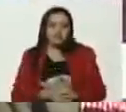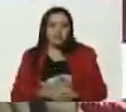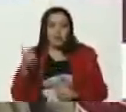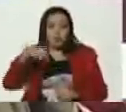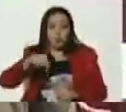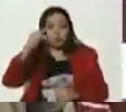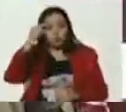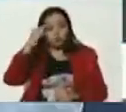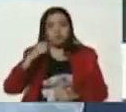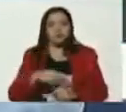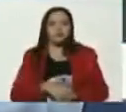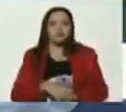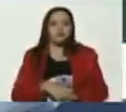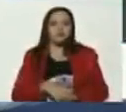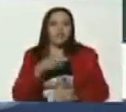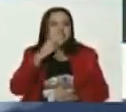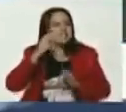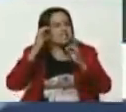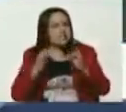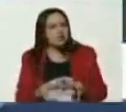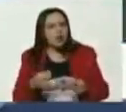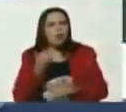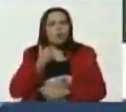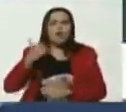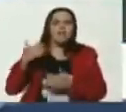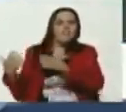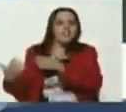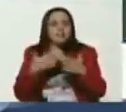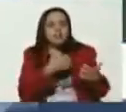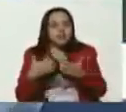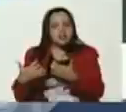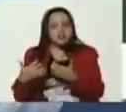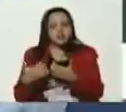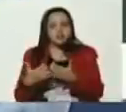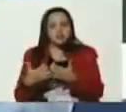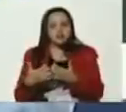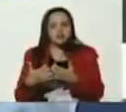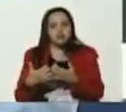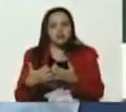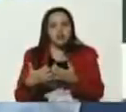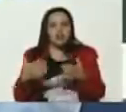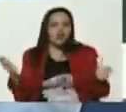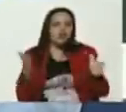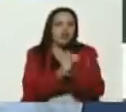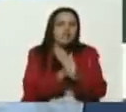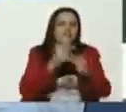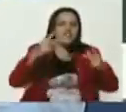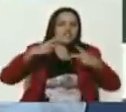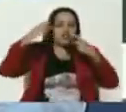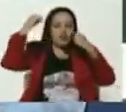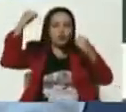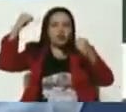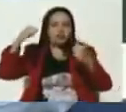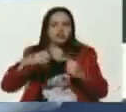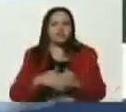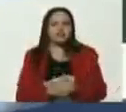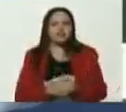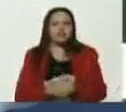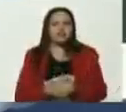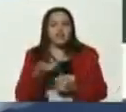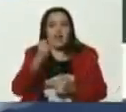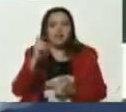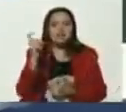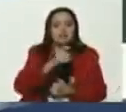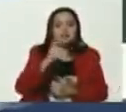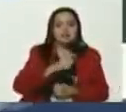día estoy seguro que de dar cualquier batalla nosotros conseguiremos las victorias que sean